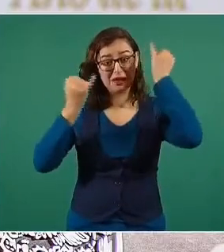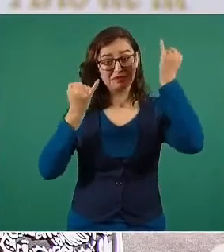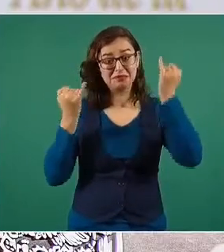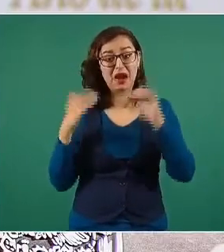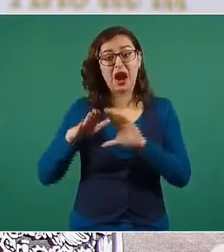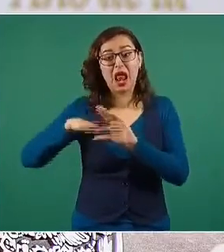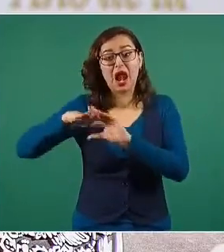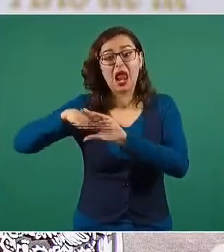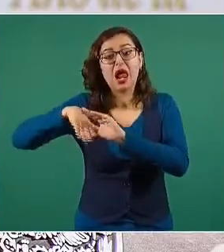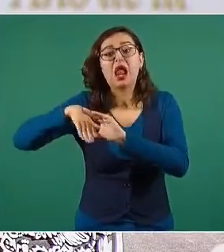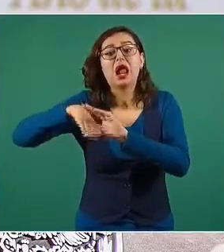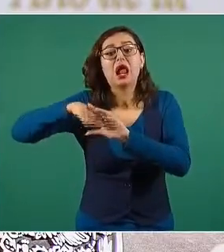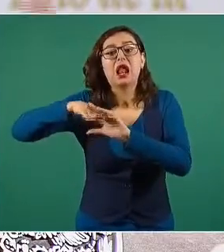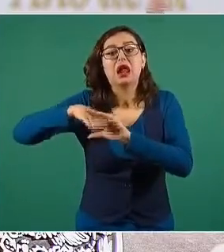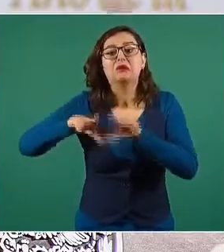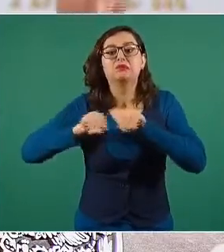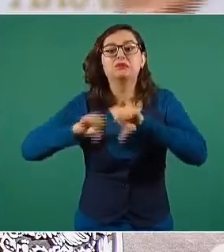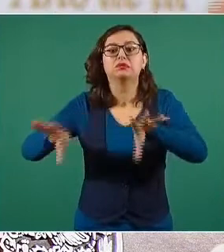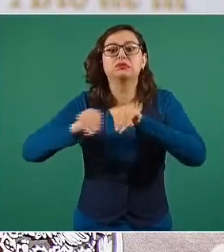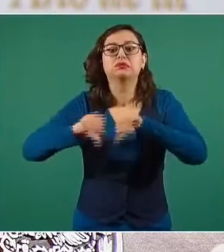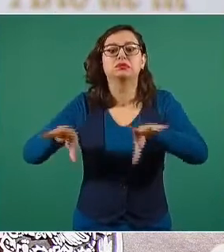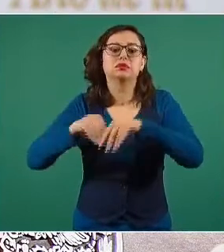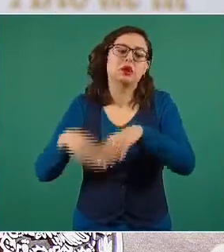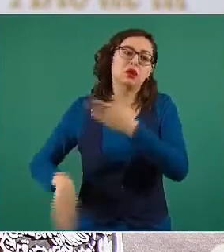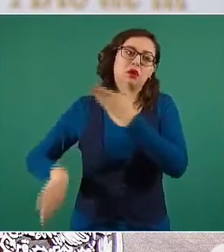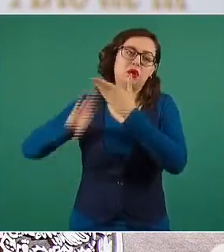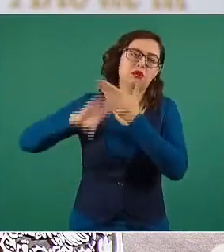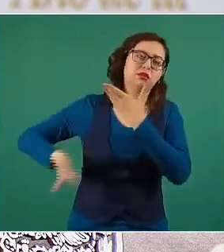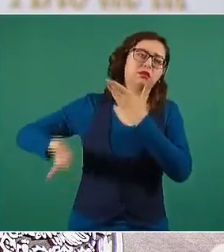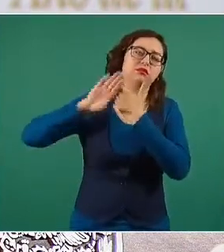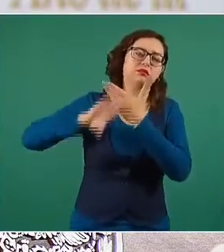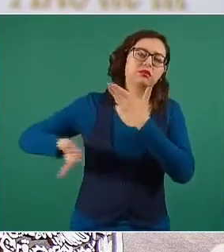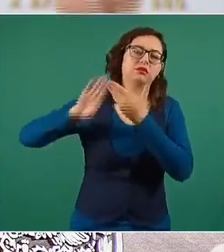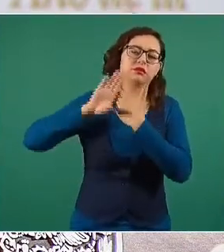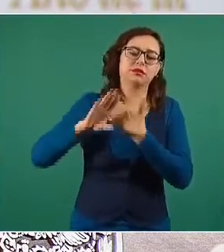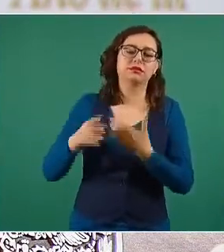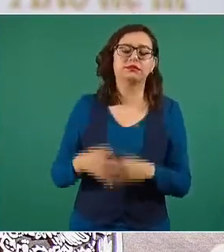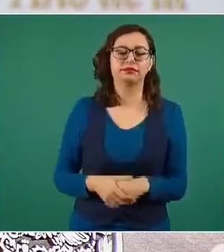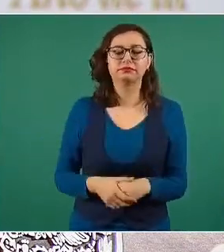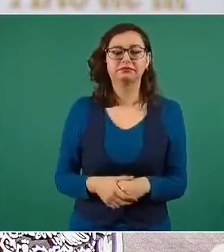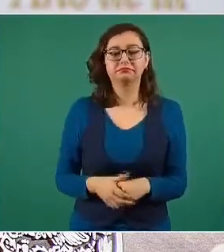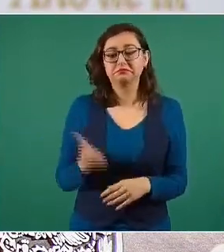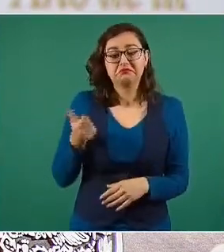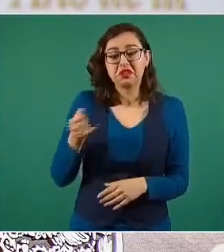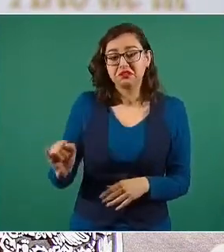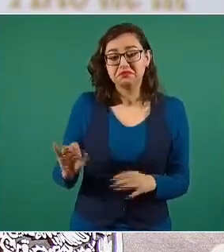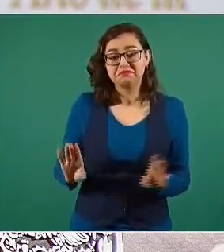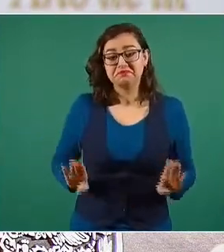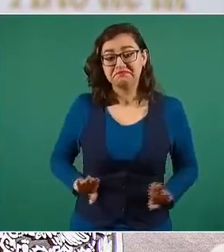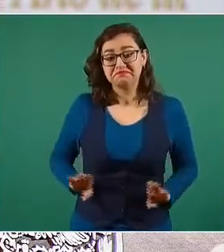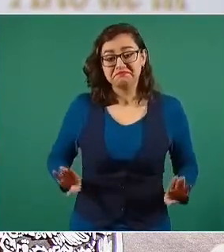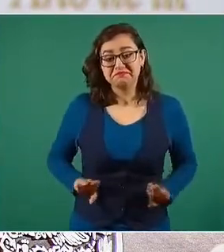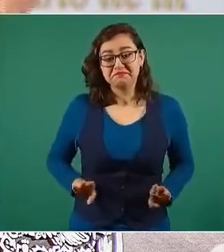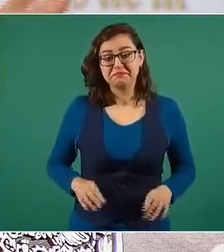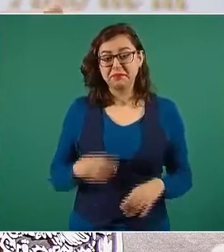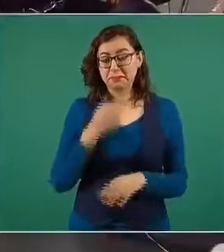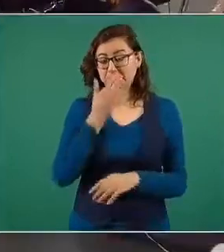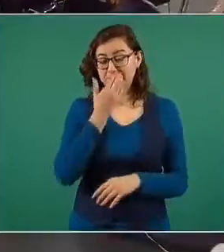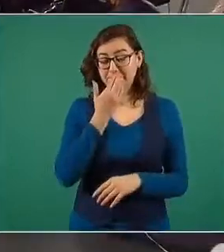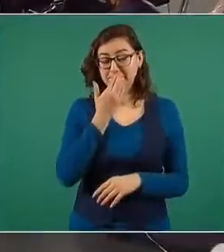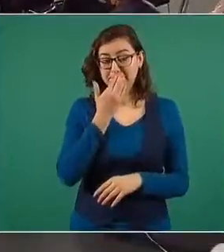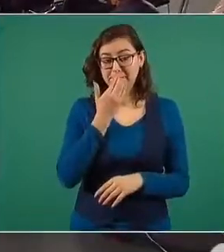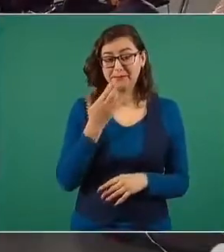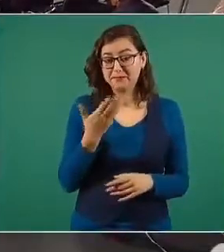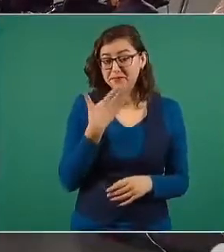politiquería, con los que no están de acuerdo con nosotros, con la oposición, que es válido y